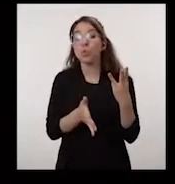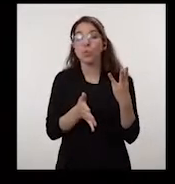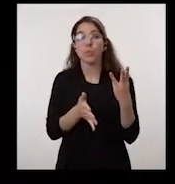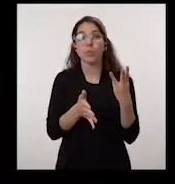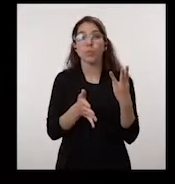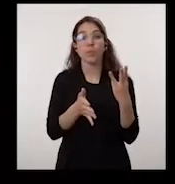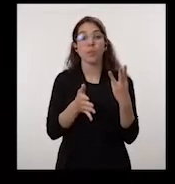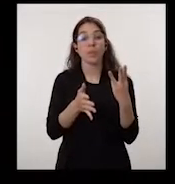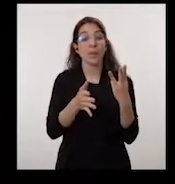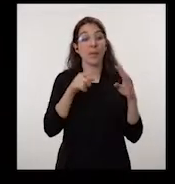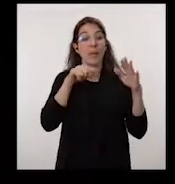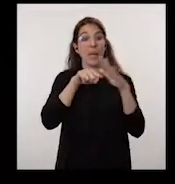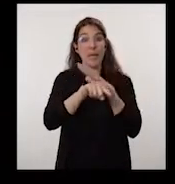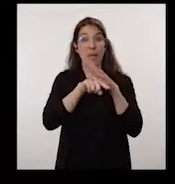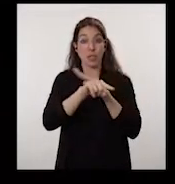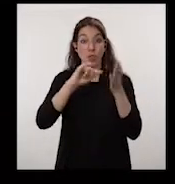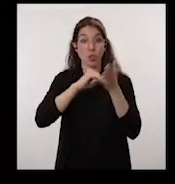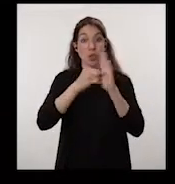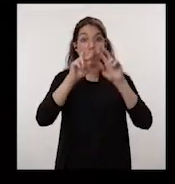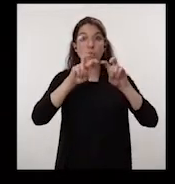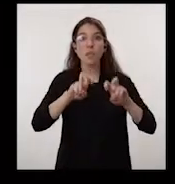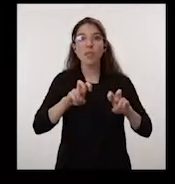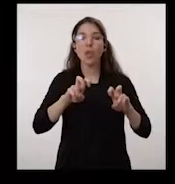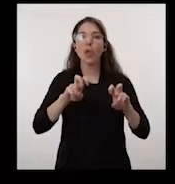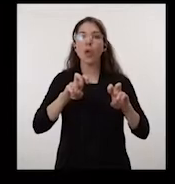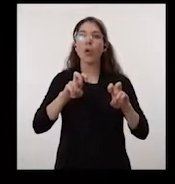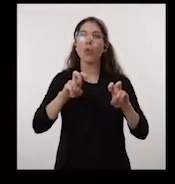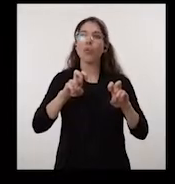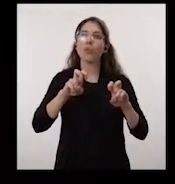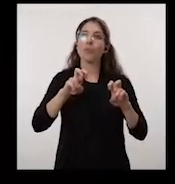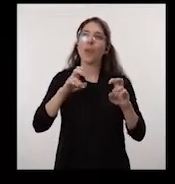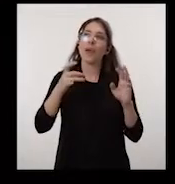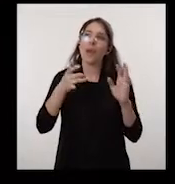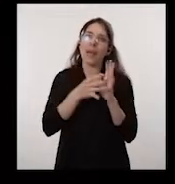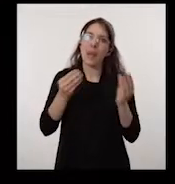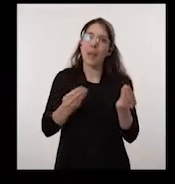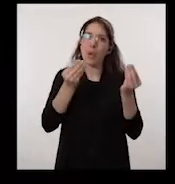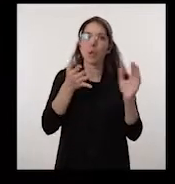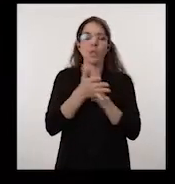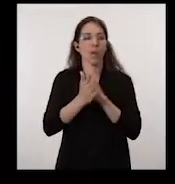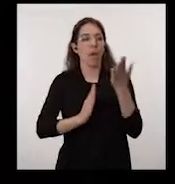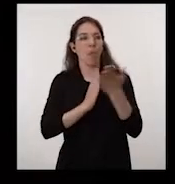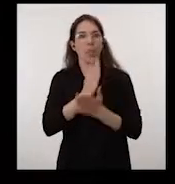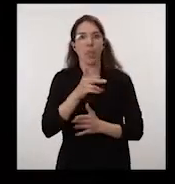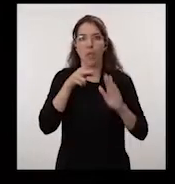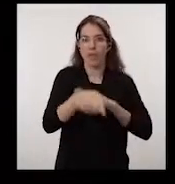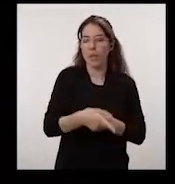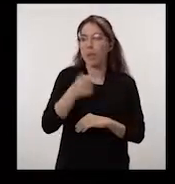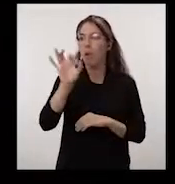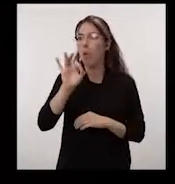calidad de la gestión de los propios proyectos de investigación evite y evita interrupciones evita